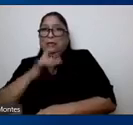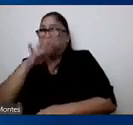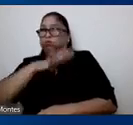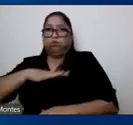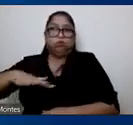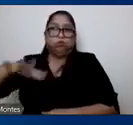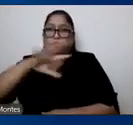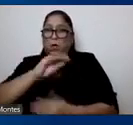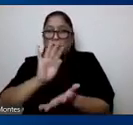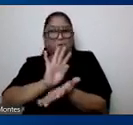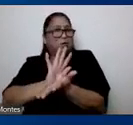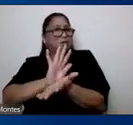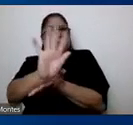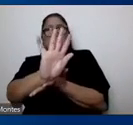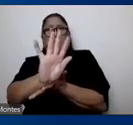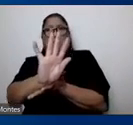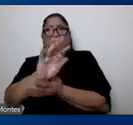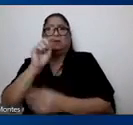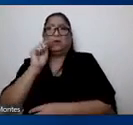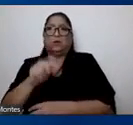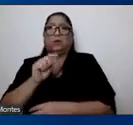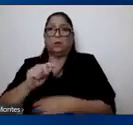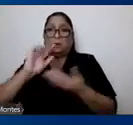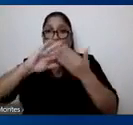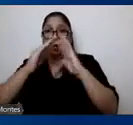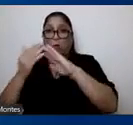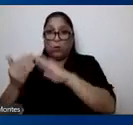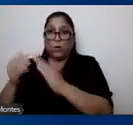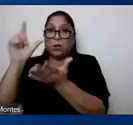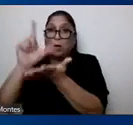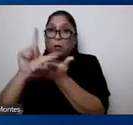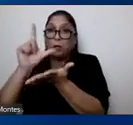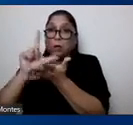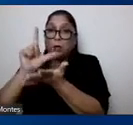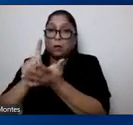de rechazo dentro de la comunidad limeña